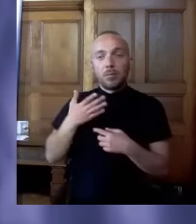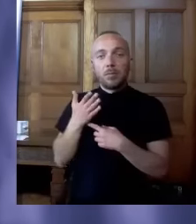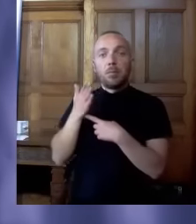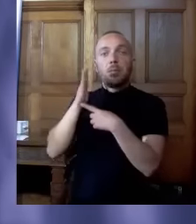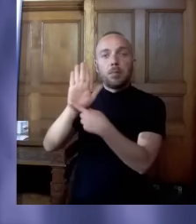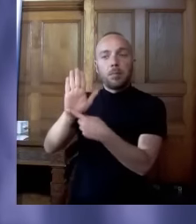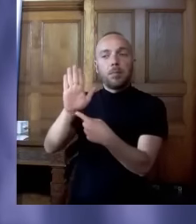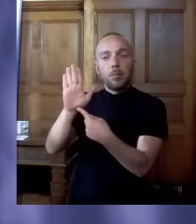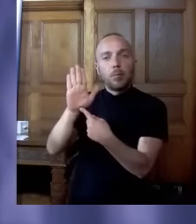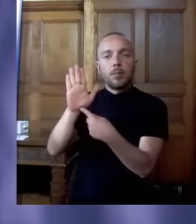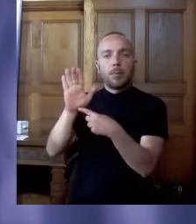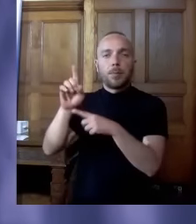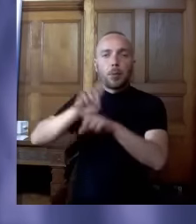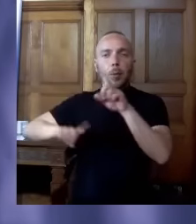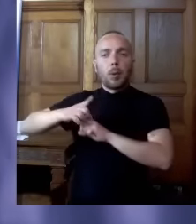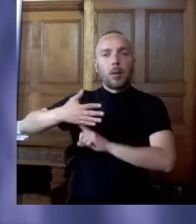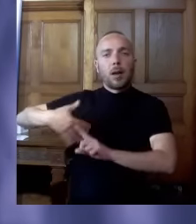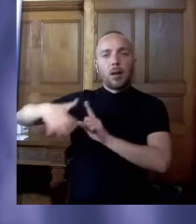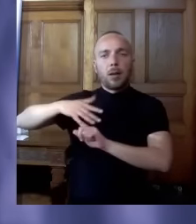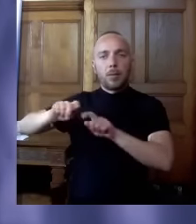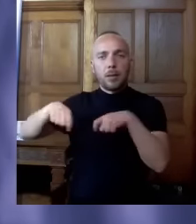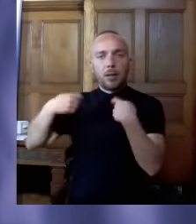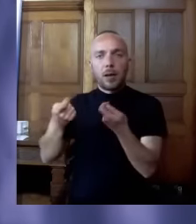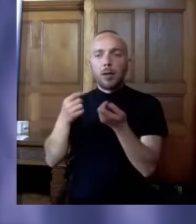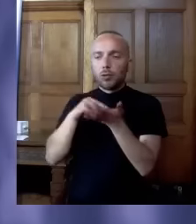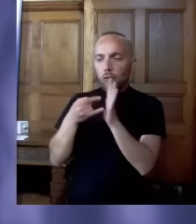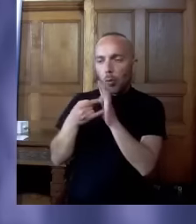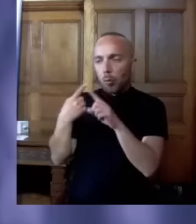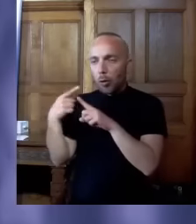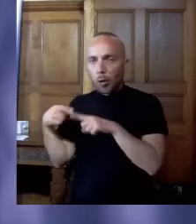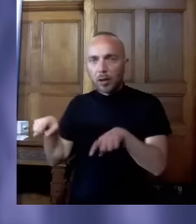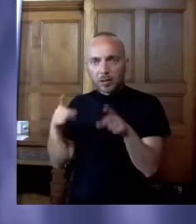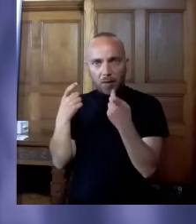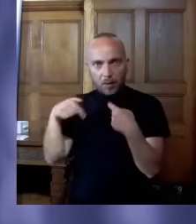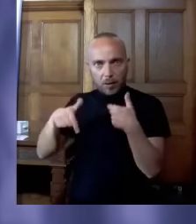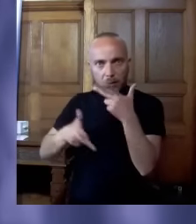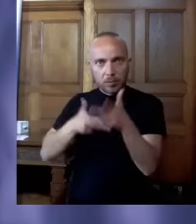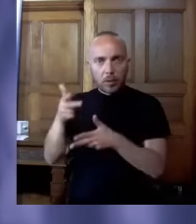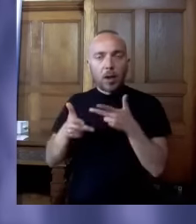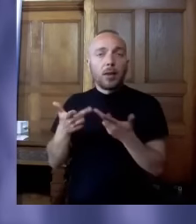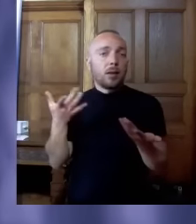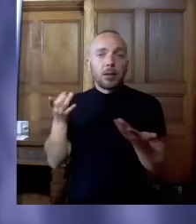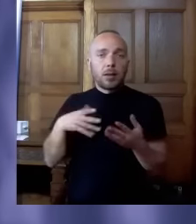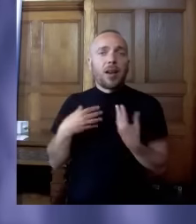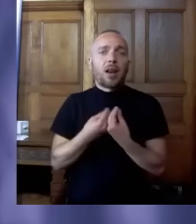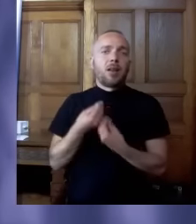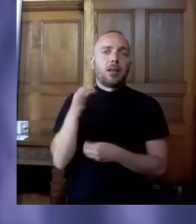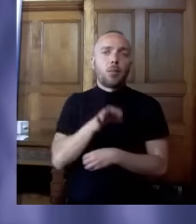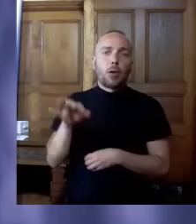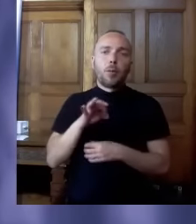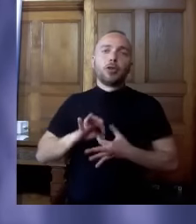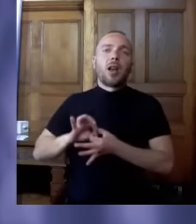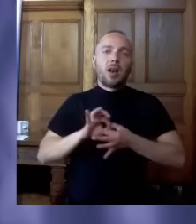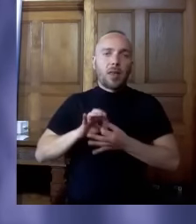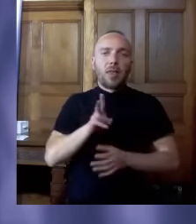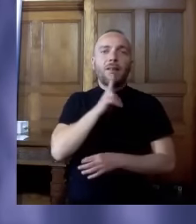la la problemática ambiental y la soluciones que se necesitan en euskadi somos el carre quein podemos Alianza verde y por